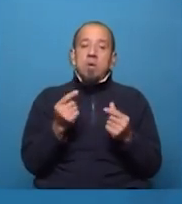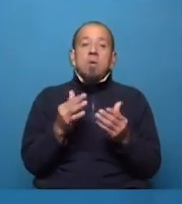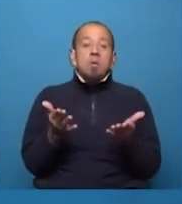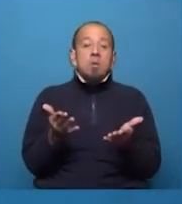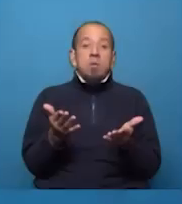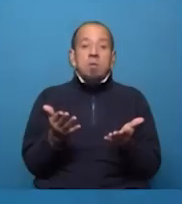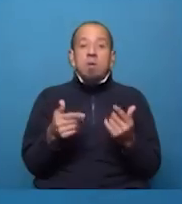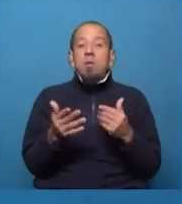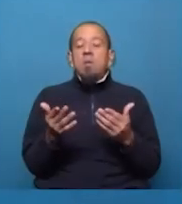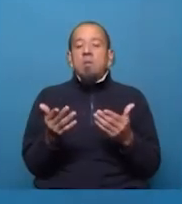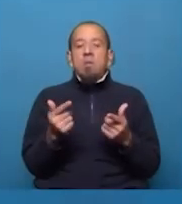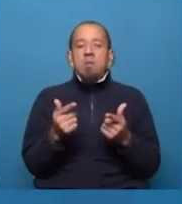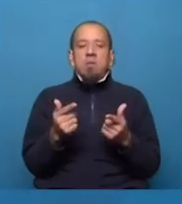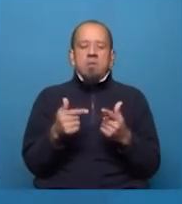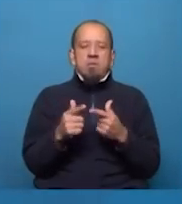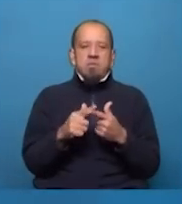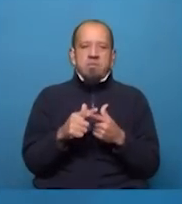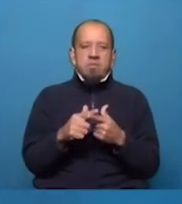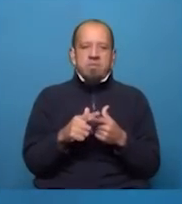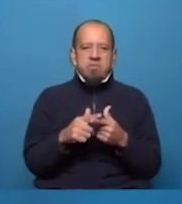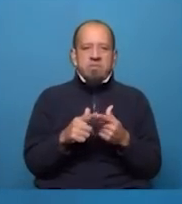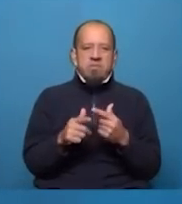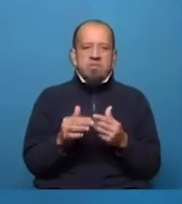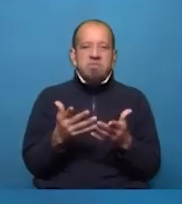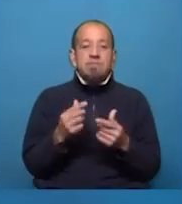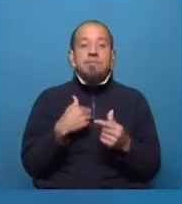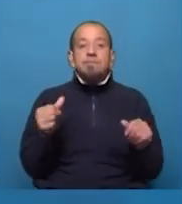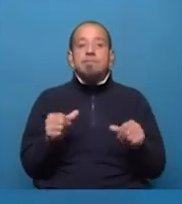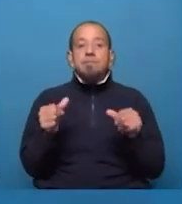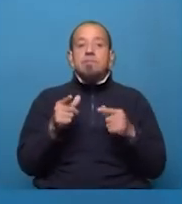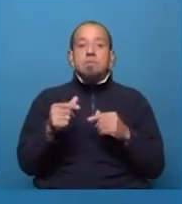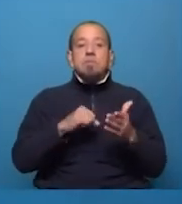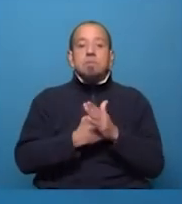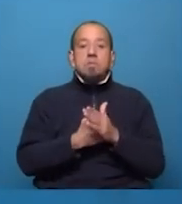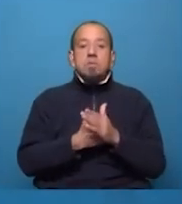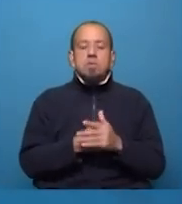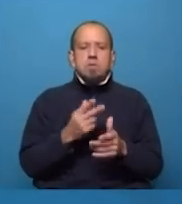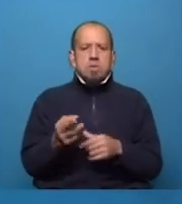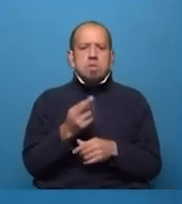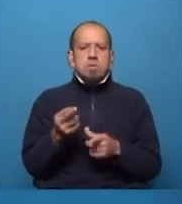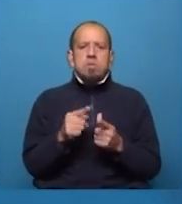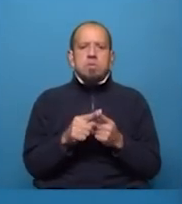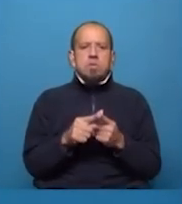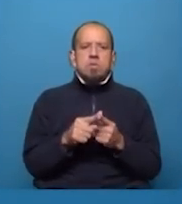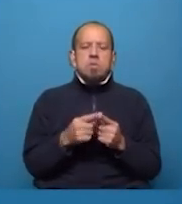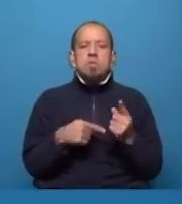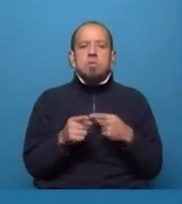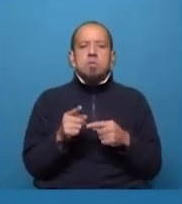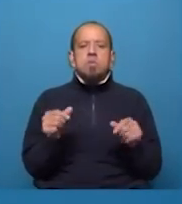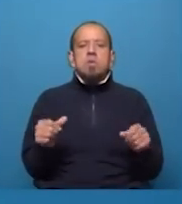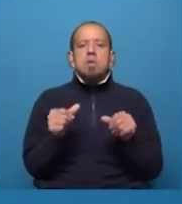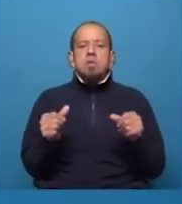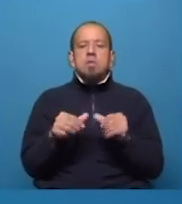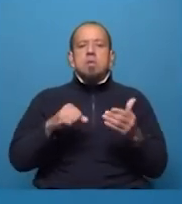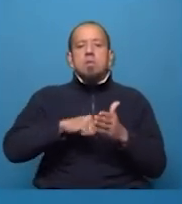vamos a ver qué pasa por lo pronto Qué hago yo con un banco que tiene un riesgo extraño Por lo pronto que hace